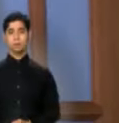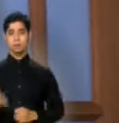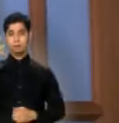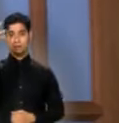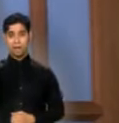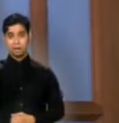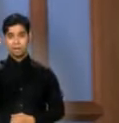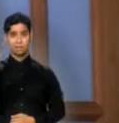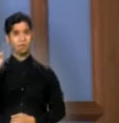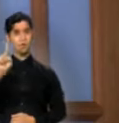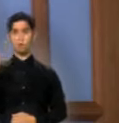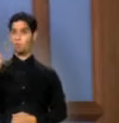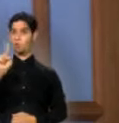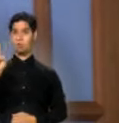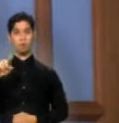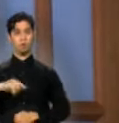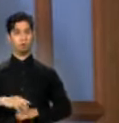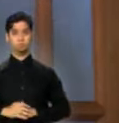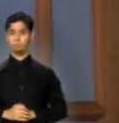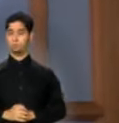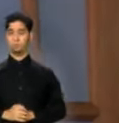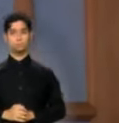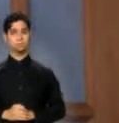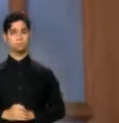¿A dónde vas?